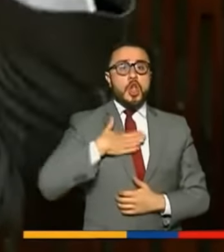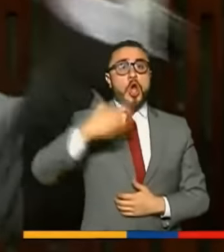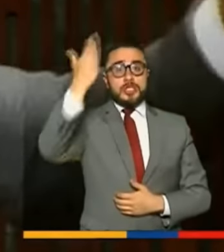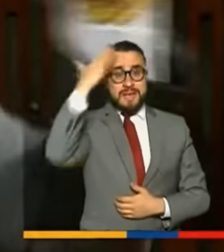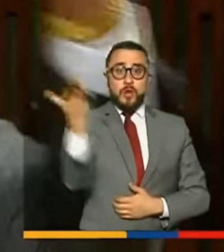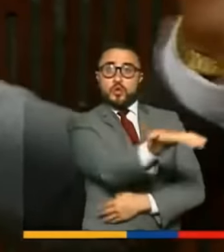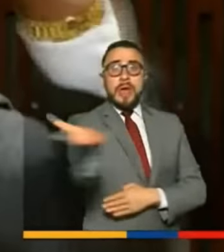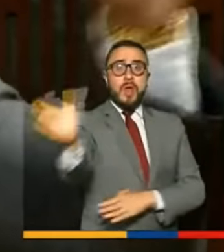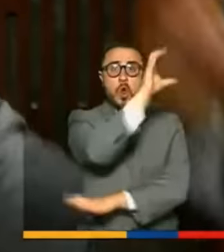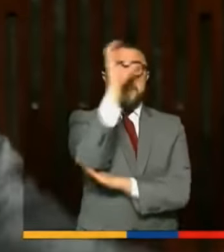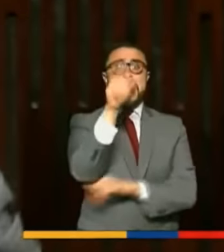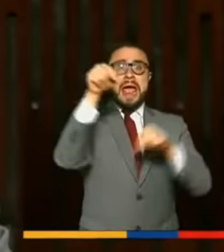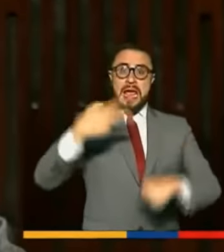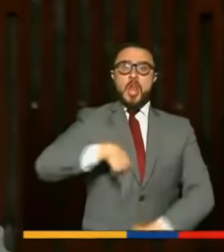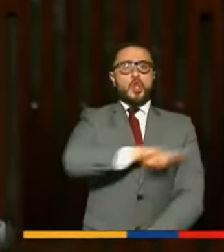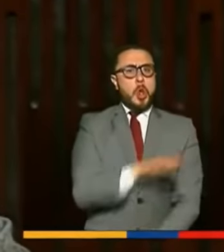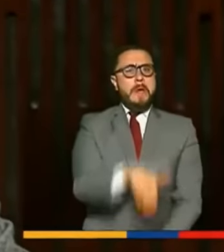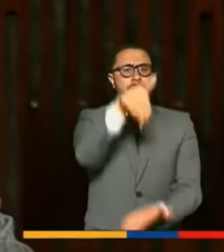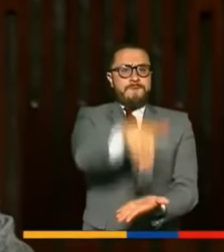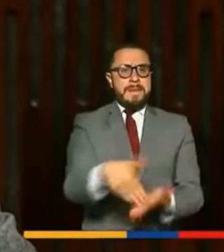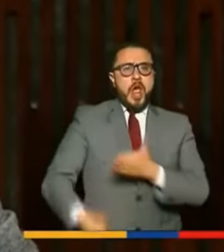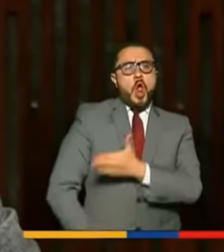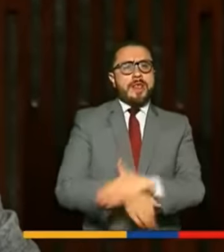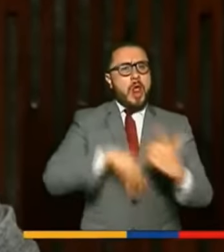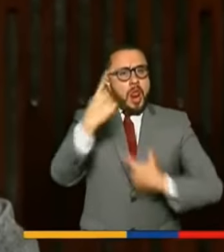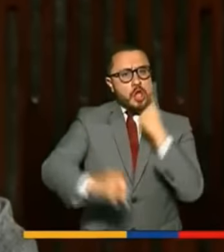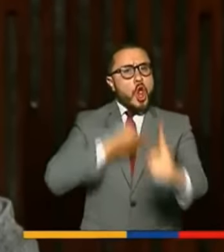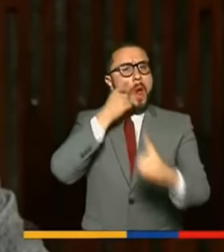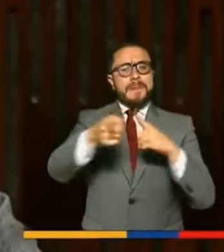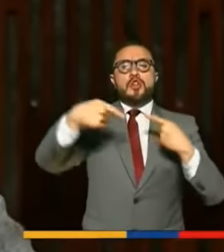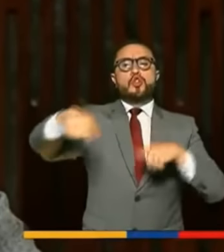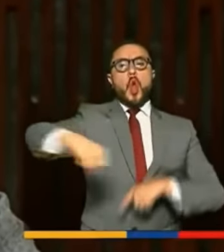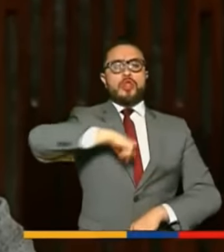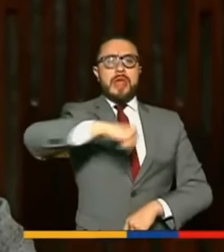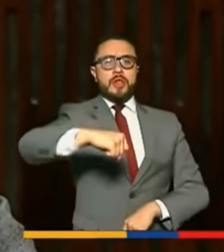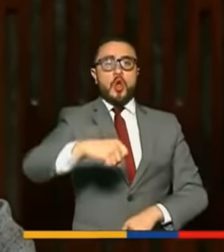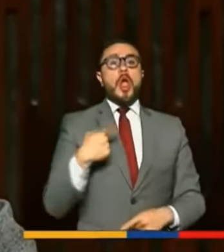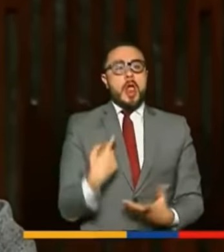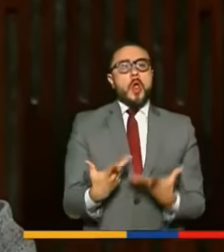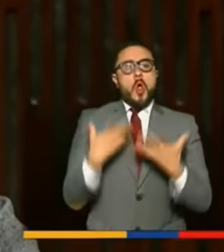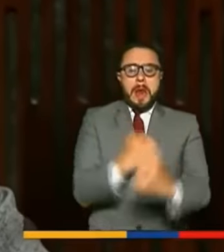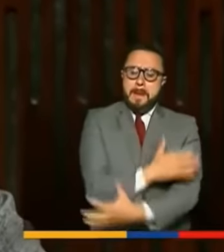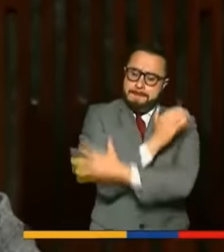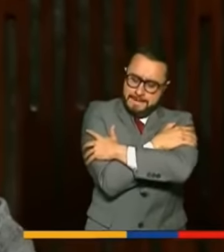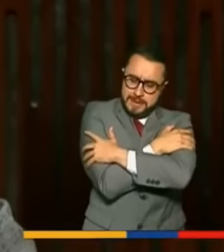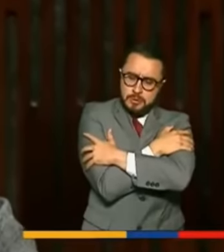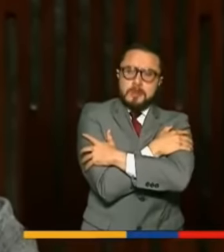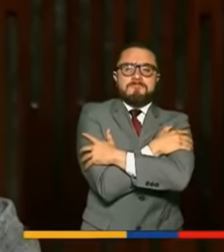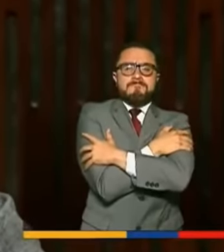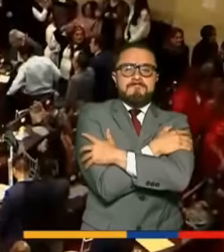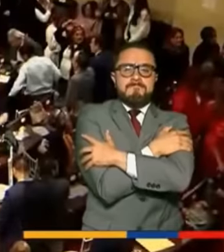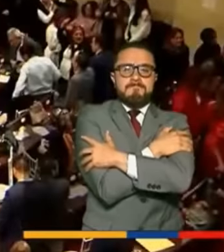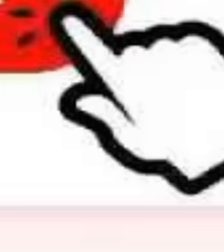colombianos que aquí tienen una oposición firme que va a seguir luchando por sus derechos. Y quiero enviarle un abrazo a la